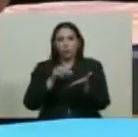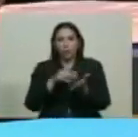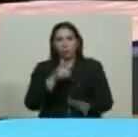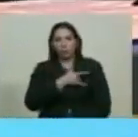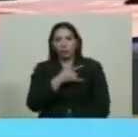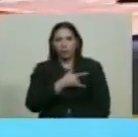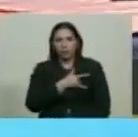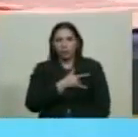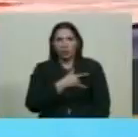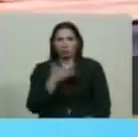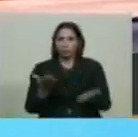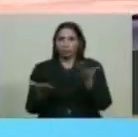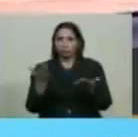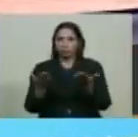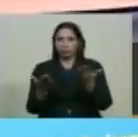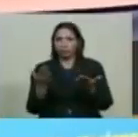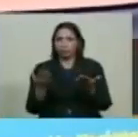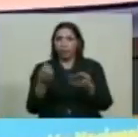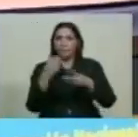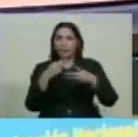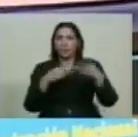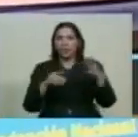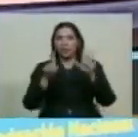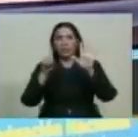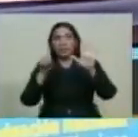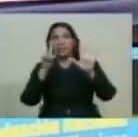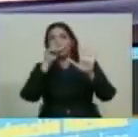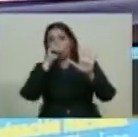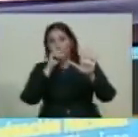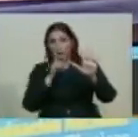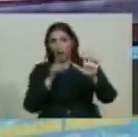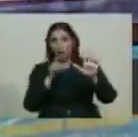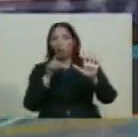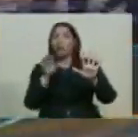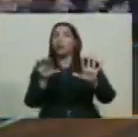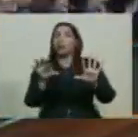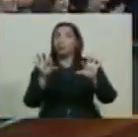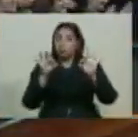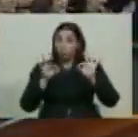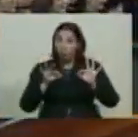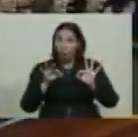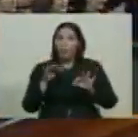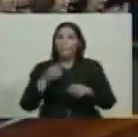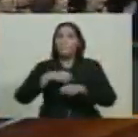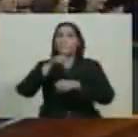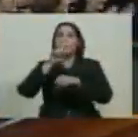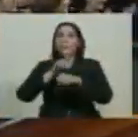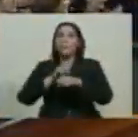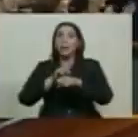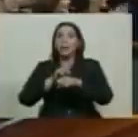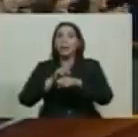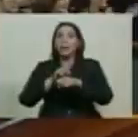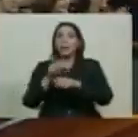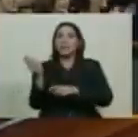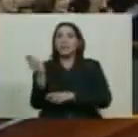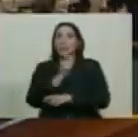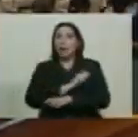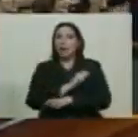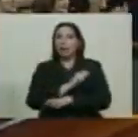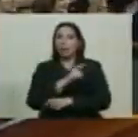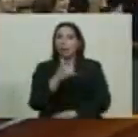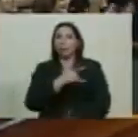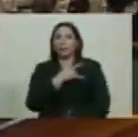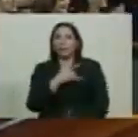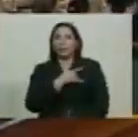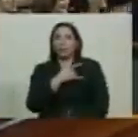sexto año se tomen como parte del primer semestre o el primer año de las universidades y de la escuela técnica.